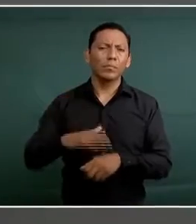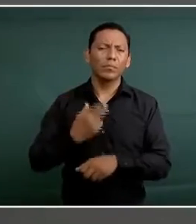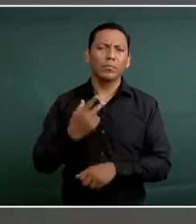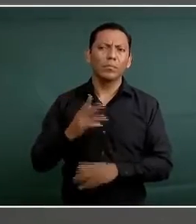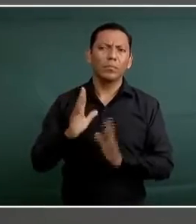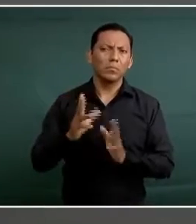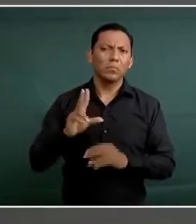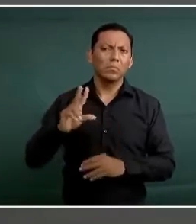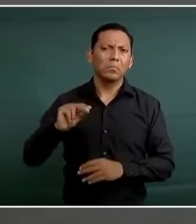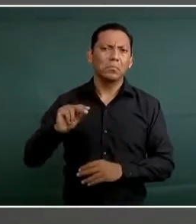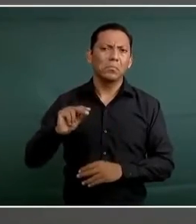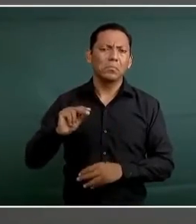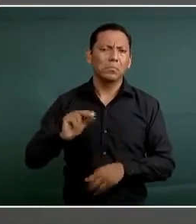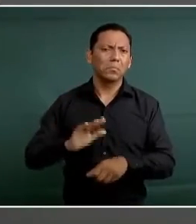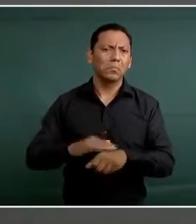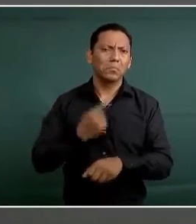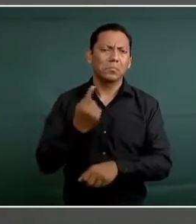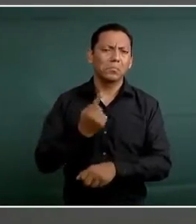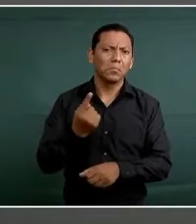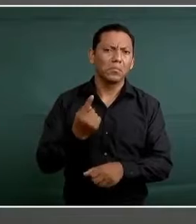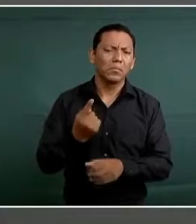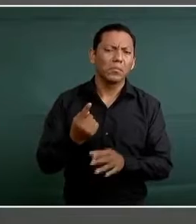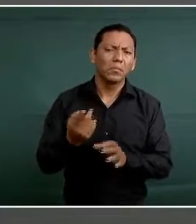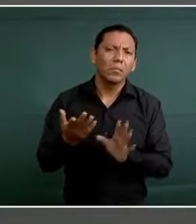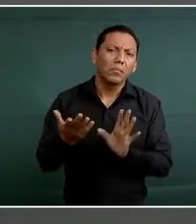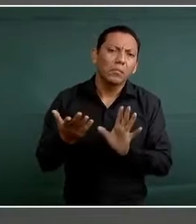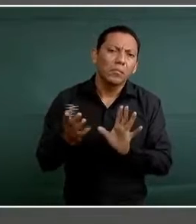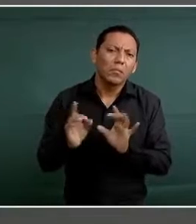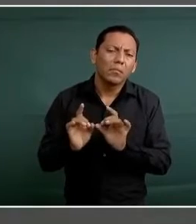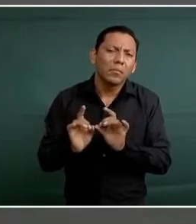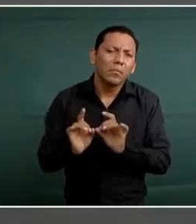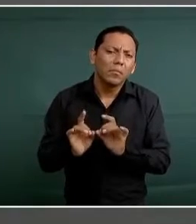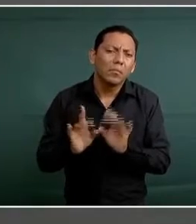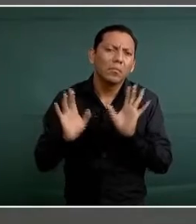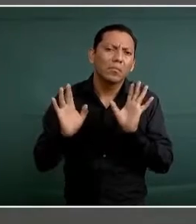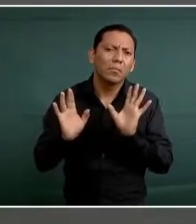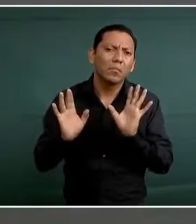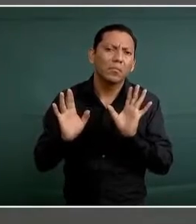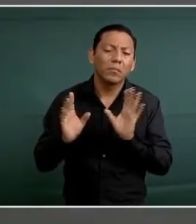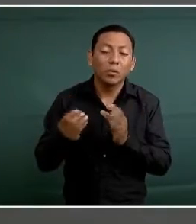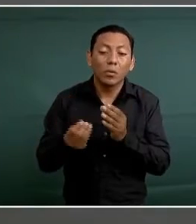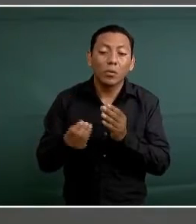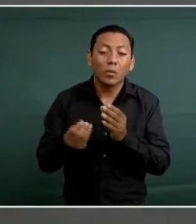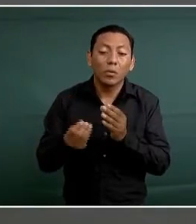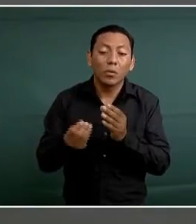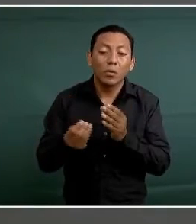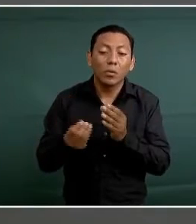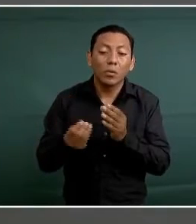porque además si fuese por la nueva etapa